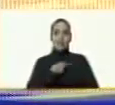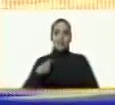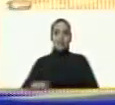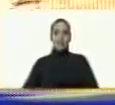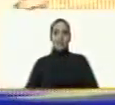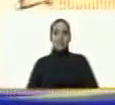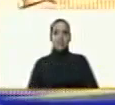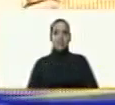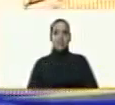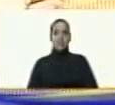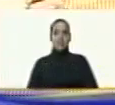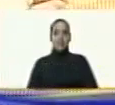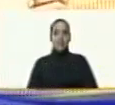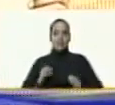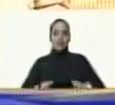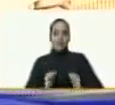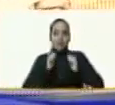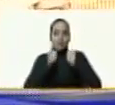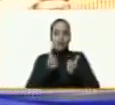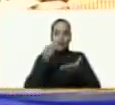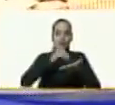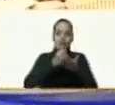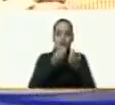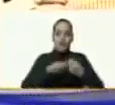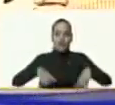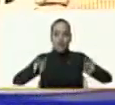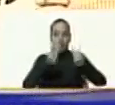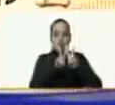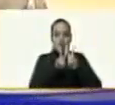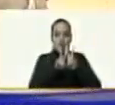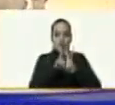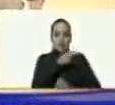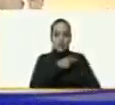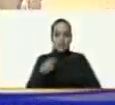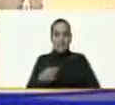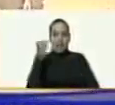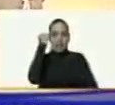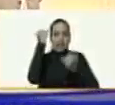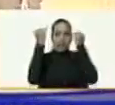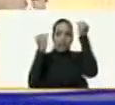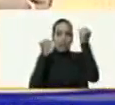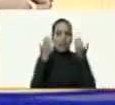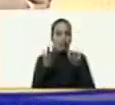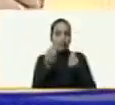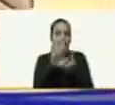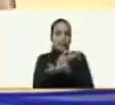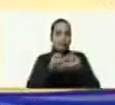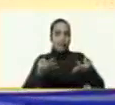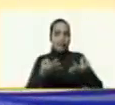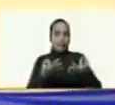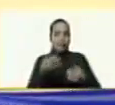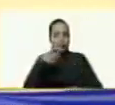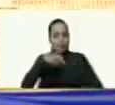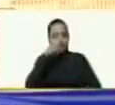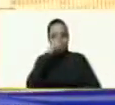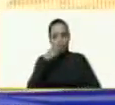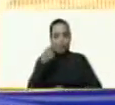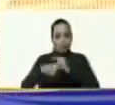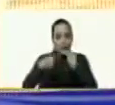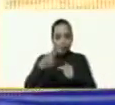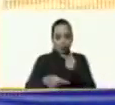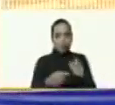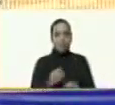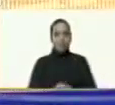renacimiento de los valores de China. Tiene ideas fabulosas para toda esta era, el presidente Xi